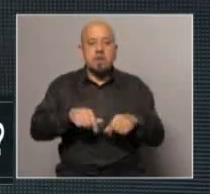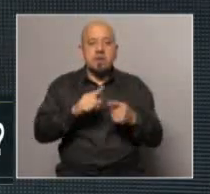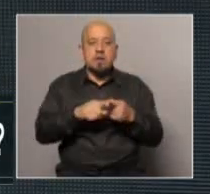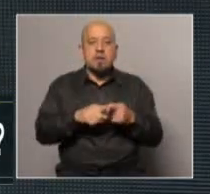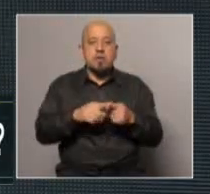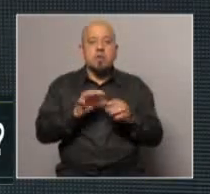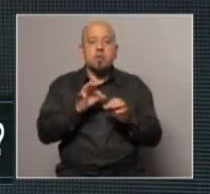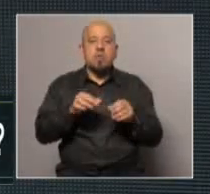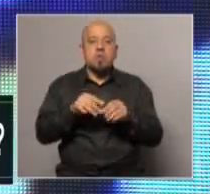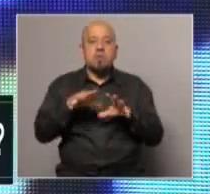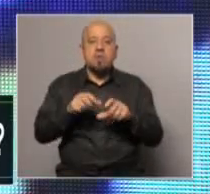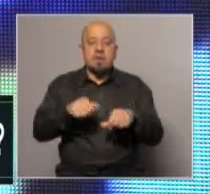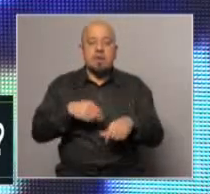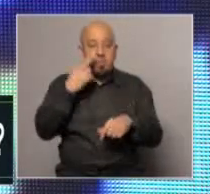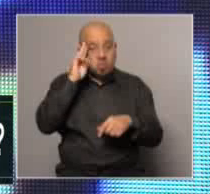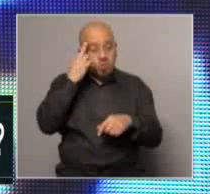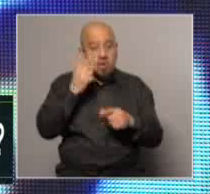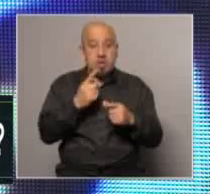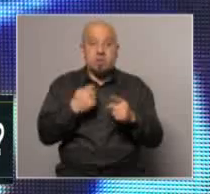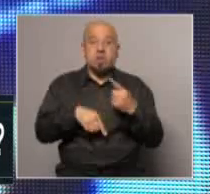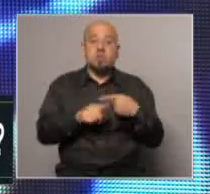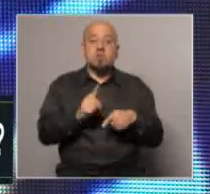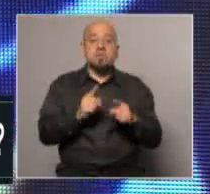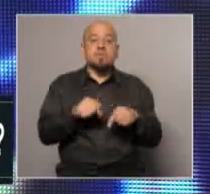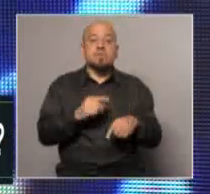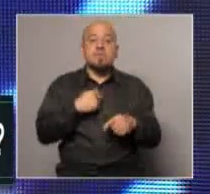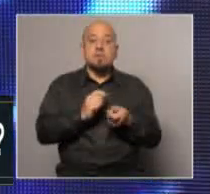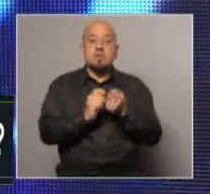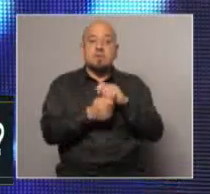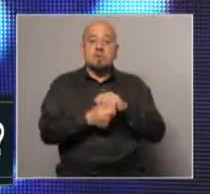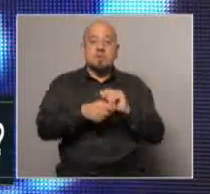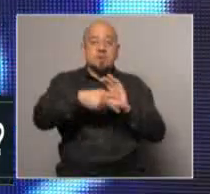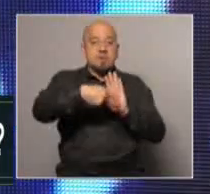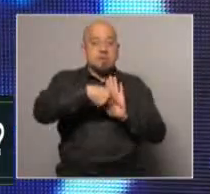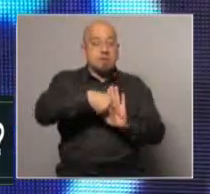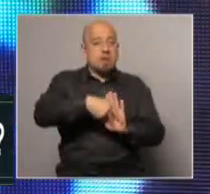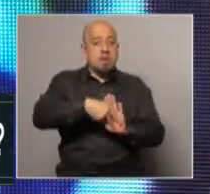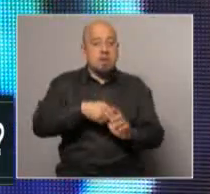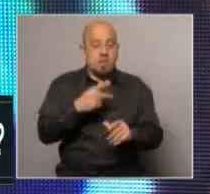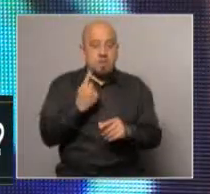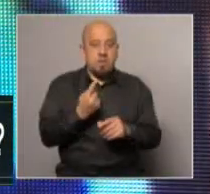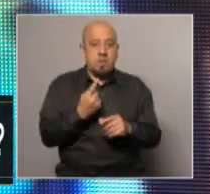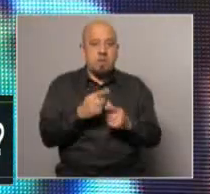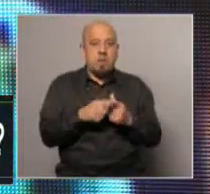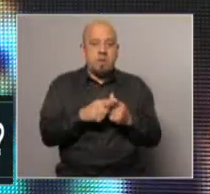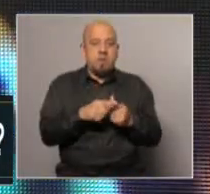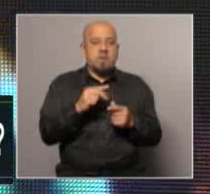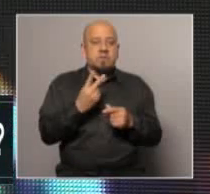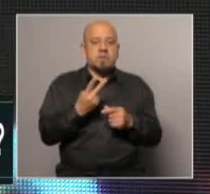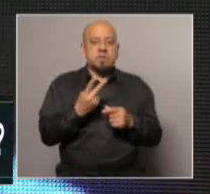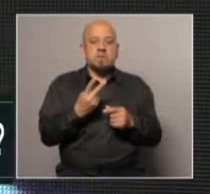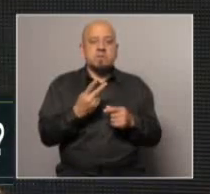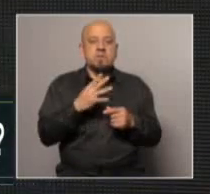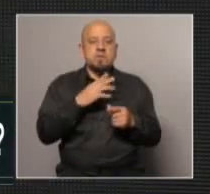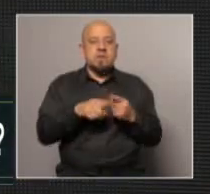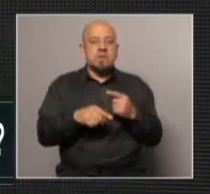que son residentes permanentes. O sea, que implica modificaciones normativas, ¿no? La primera cosa. Y la segunda cosa es que hay que